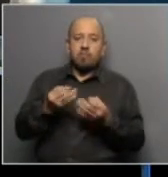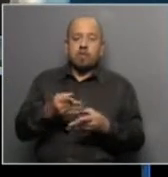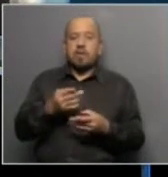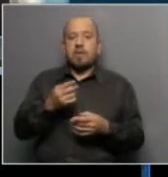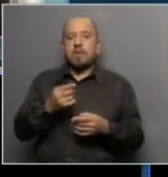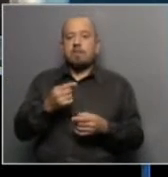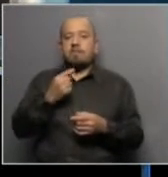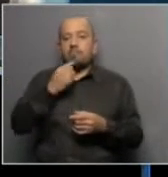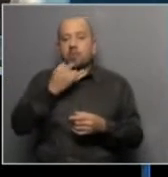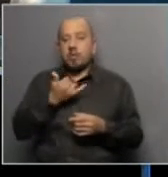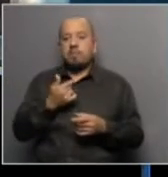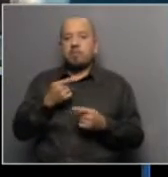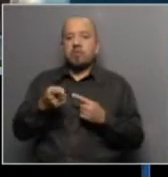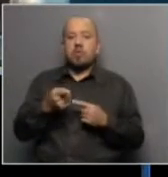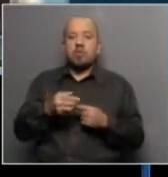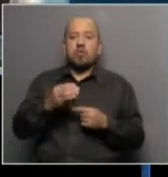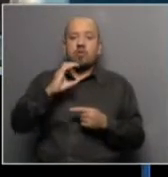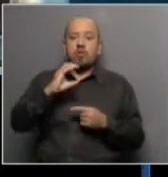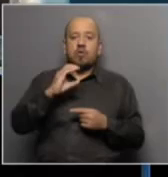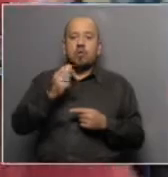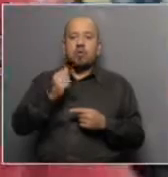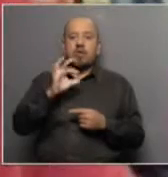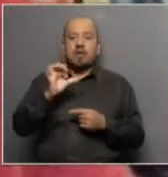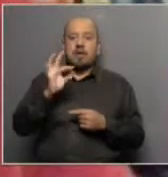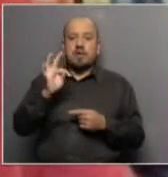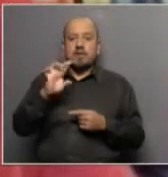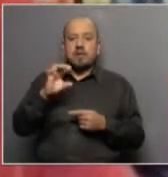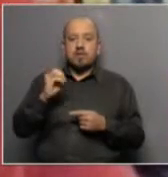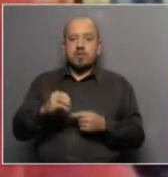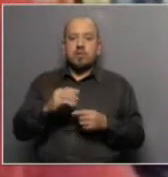ejemplo descarnado, Gustavo Castro tuvo